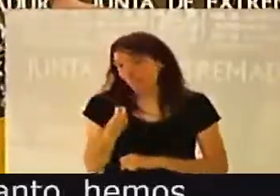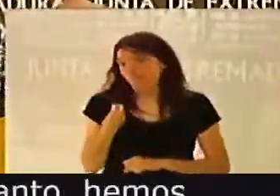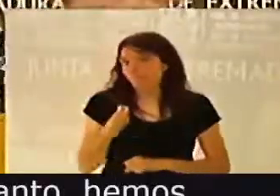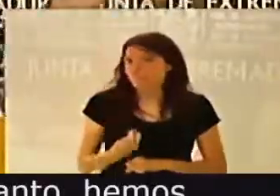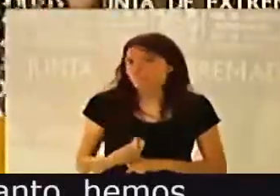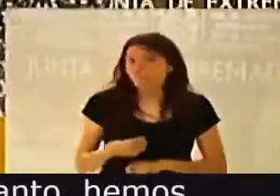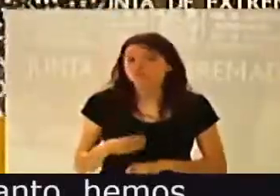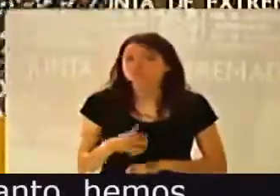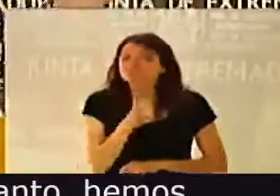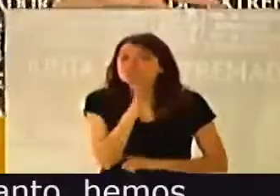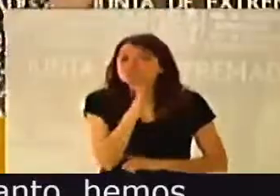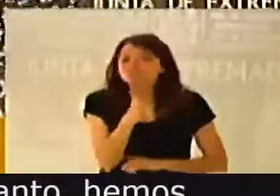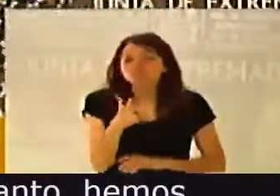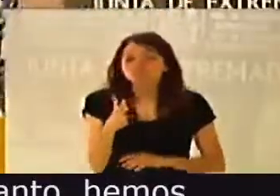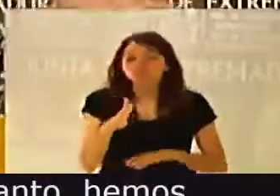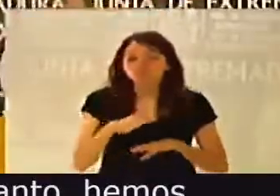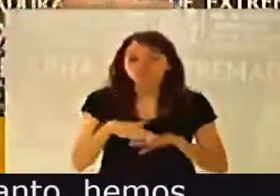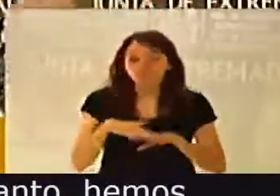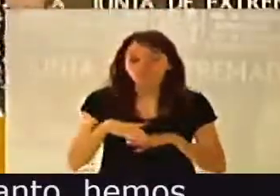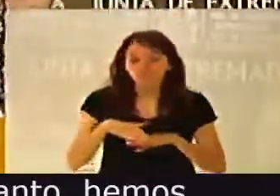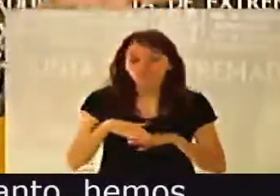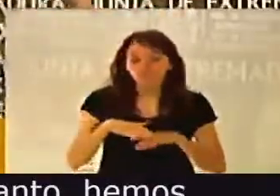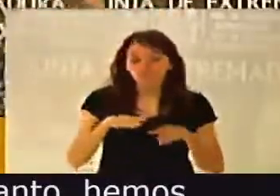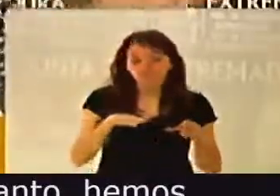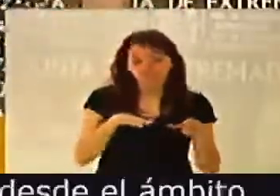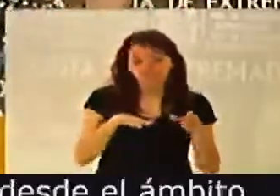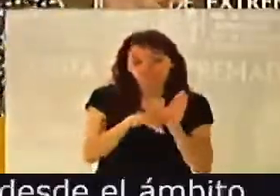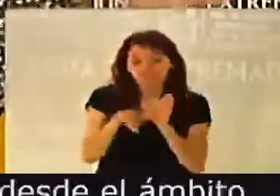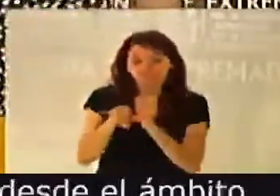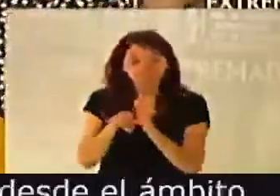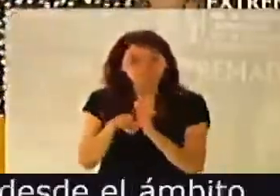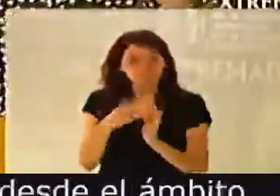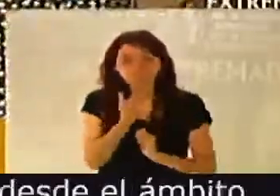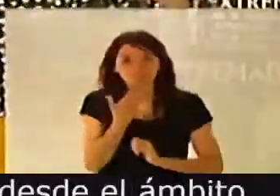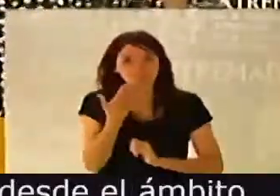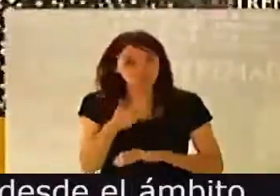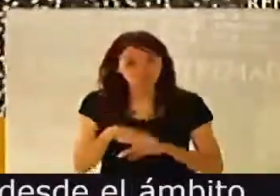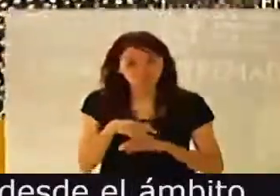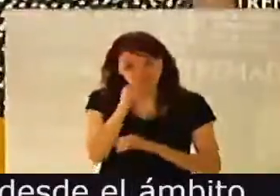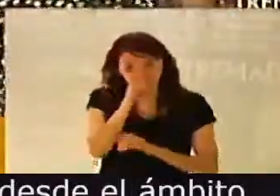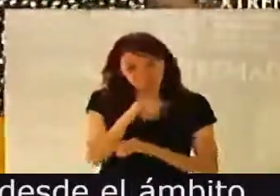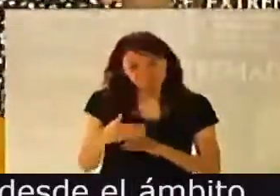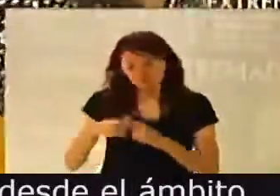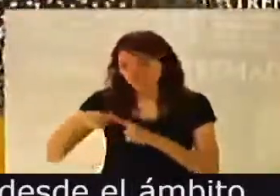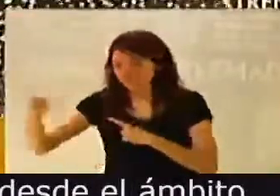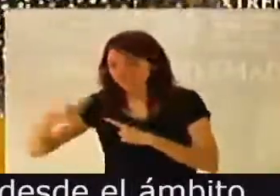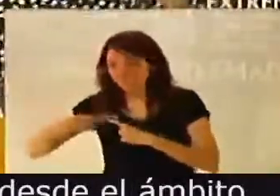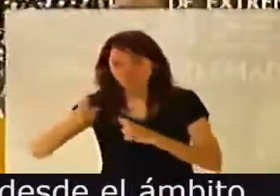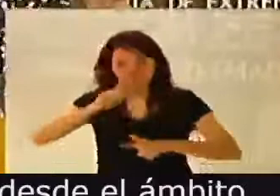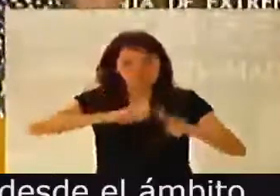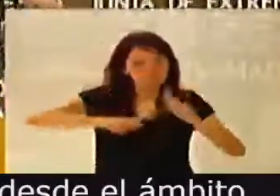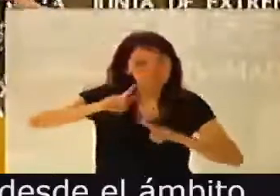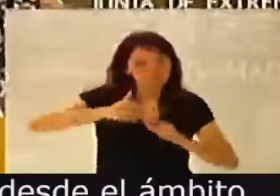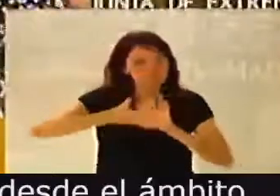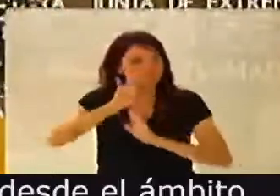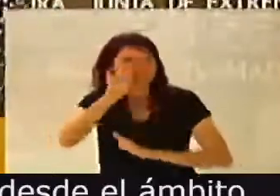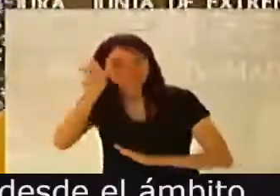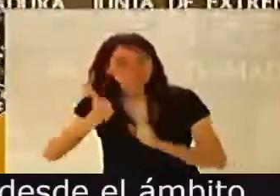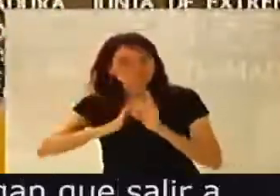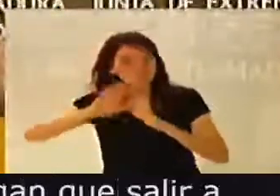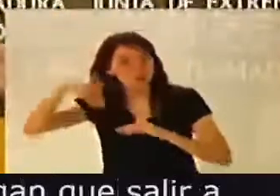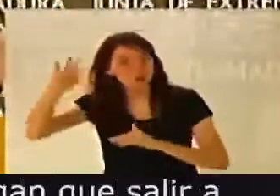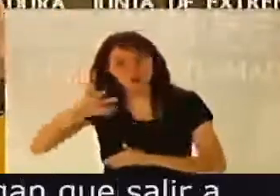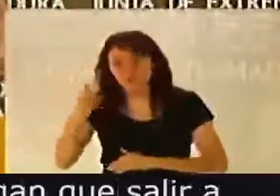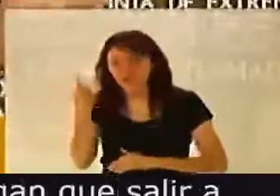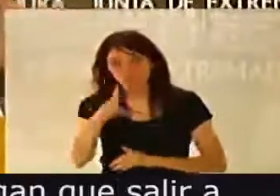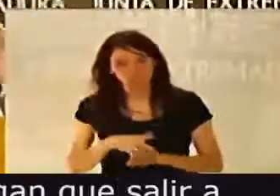atendiendo a hacerlo todo desde el ámbito local, desde la cercanía, donde los niños no tengan que salir a pernoctar fuera, y esa es la decisión